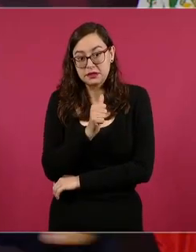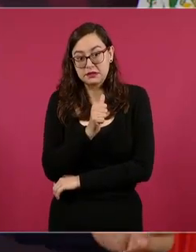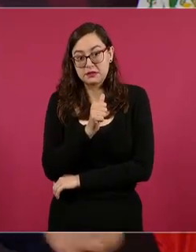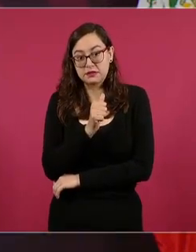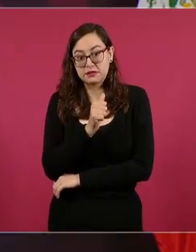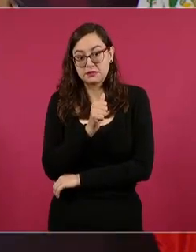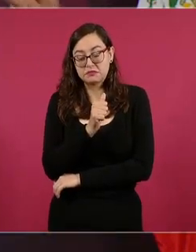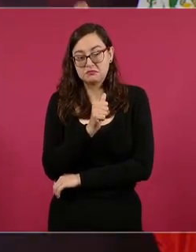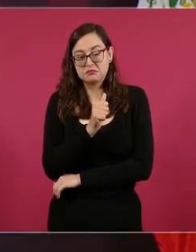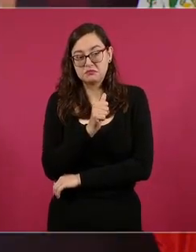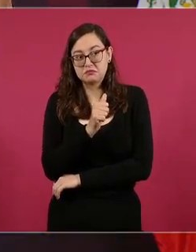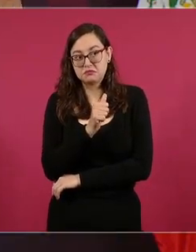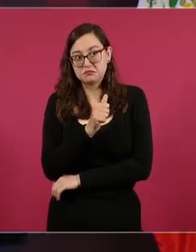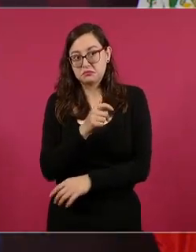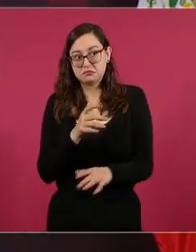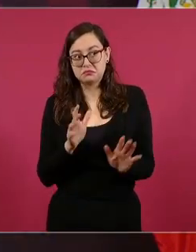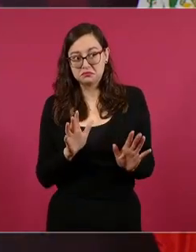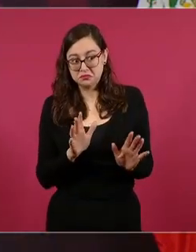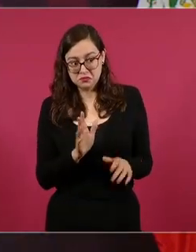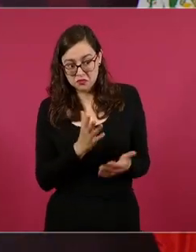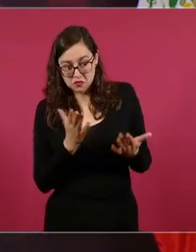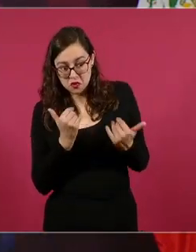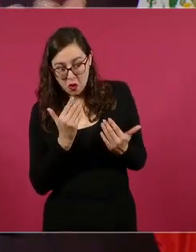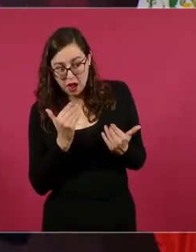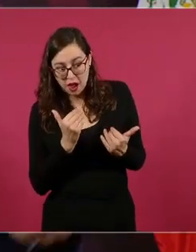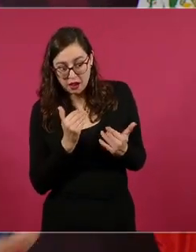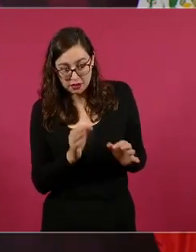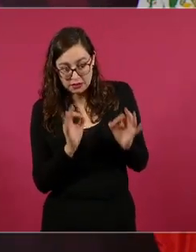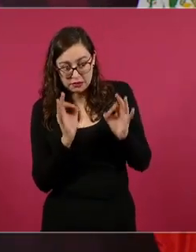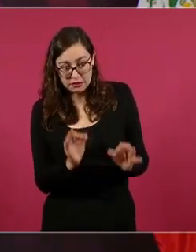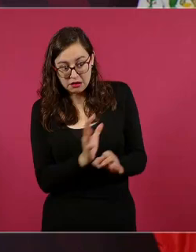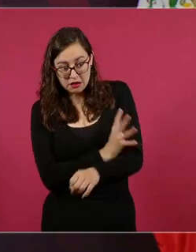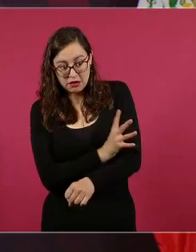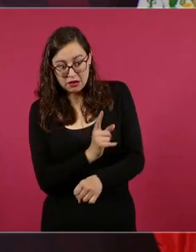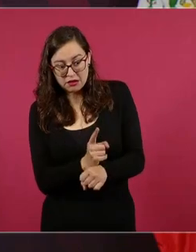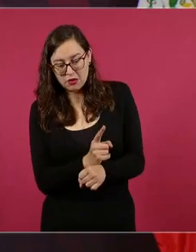pues ayuda mucho. Es una gran causa.